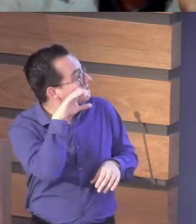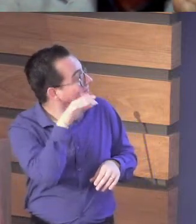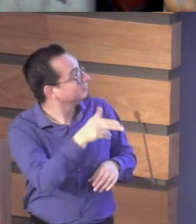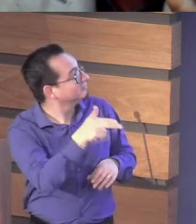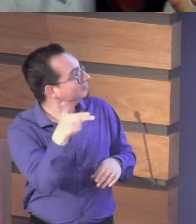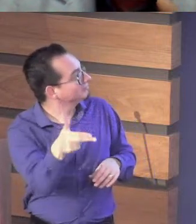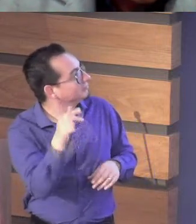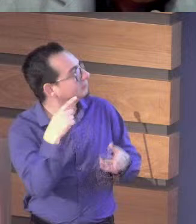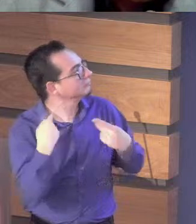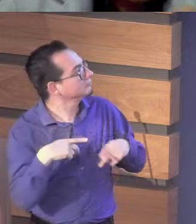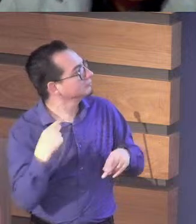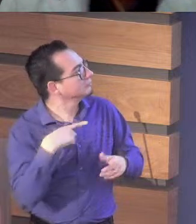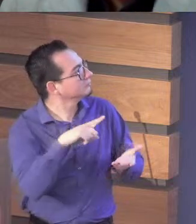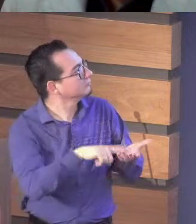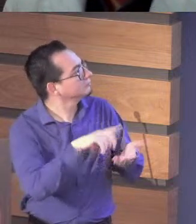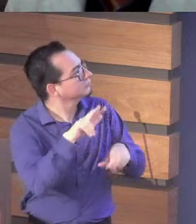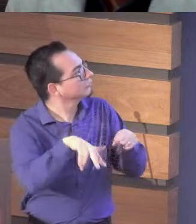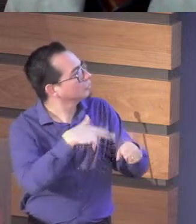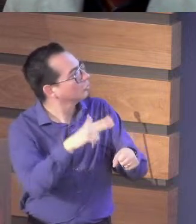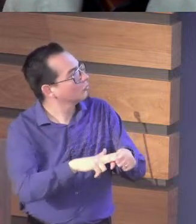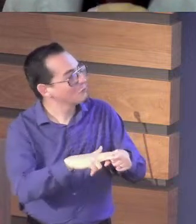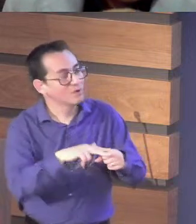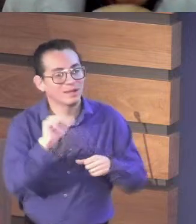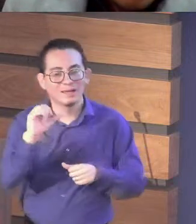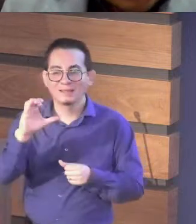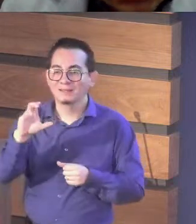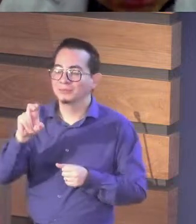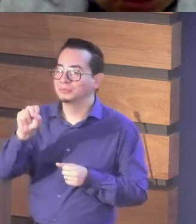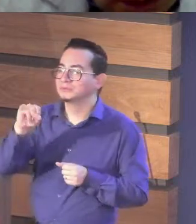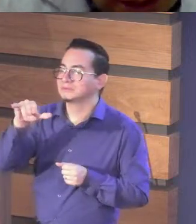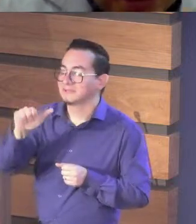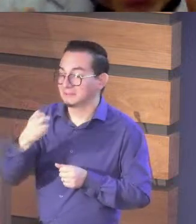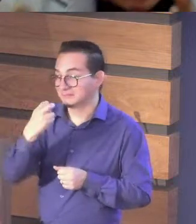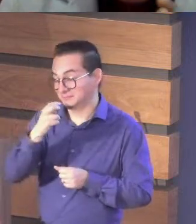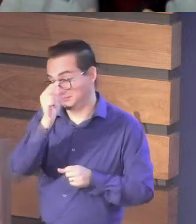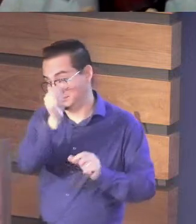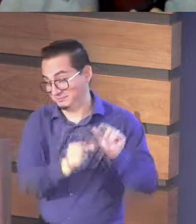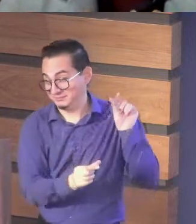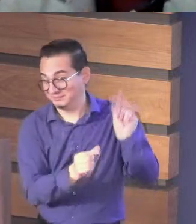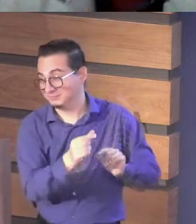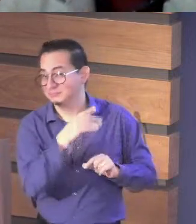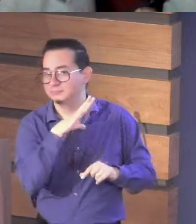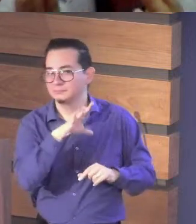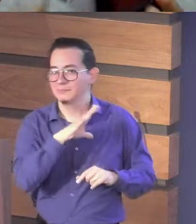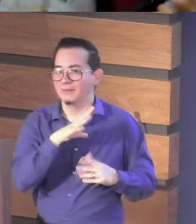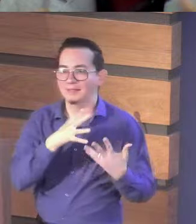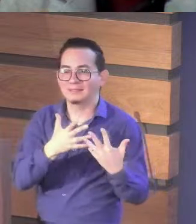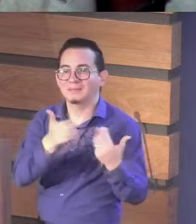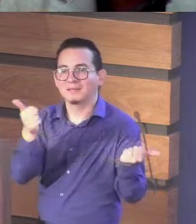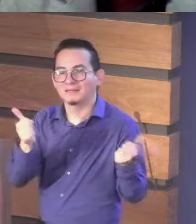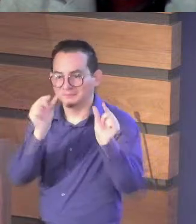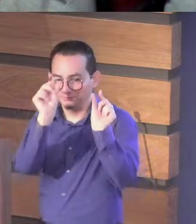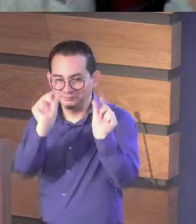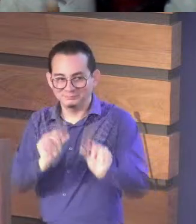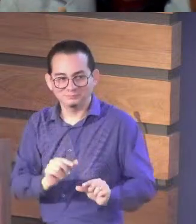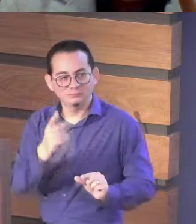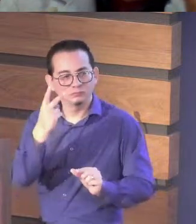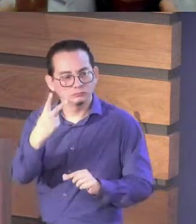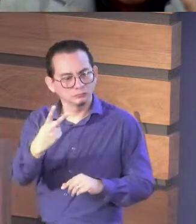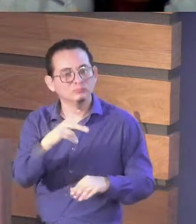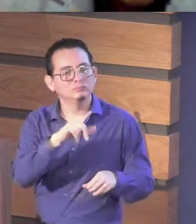los de la columna gris. Como pueden darse cuenta, incluso está dividido